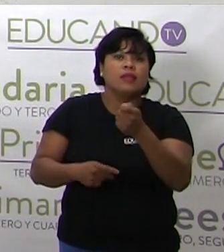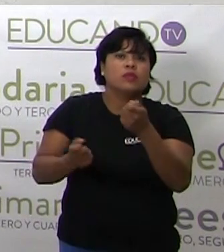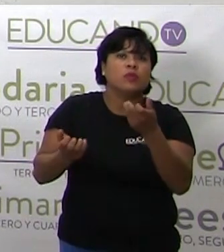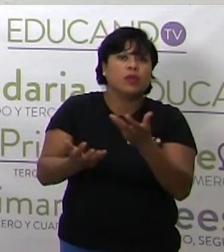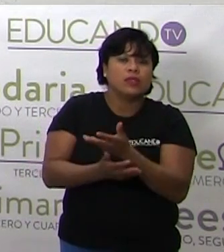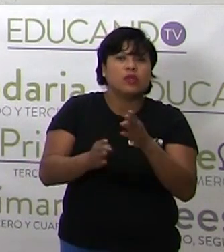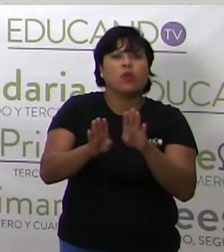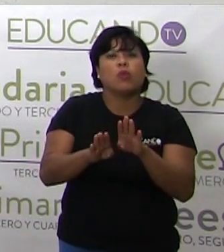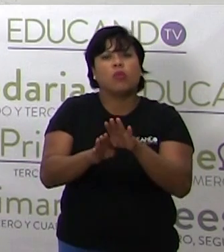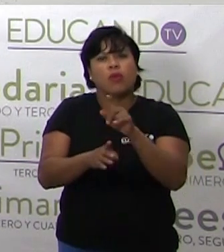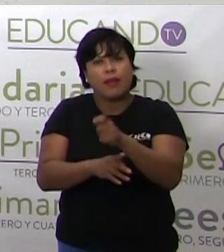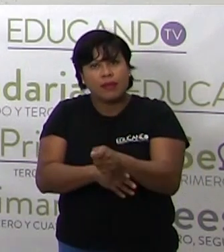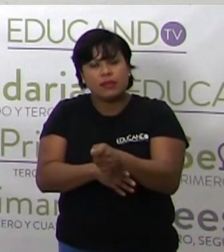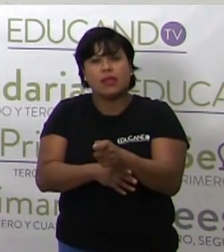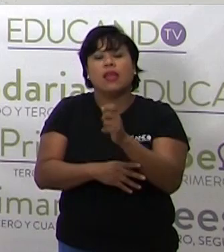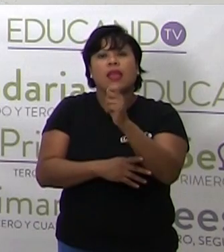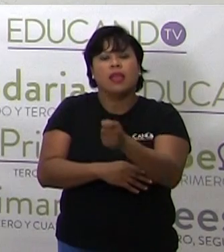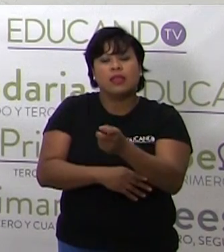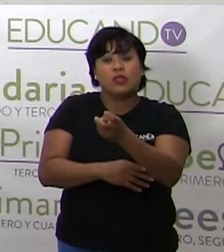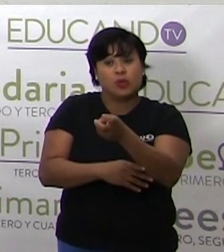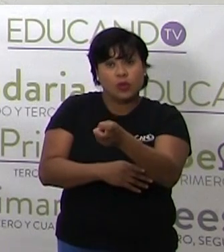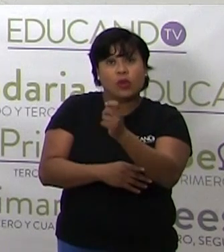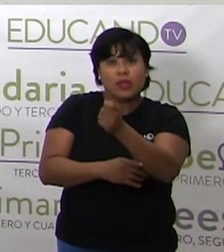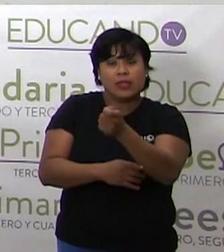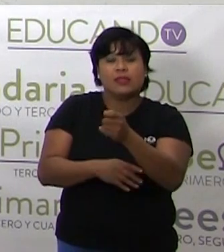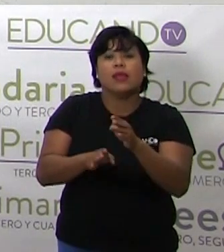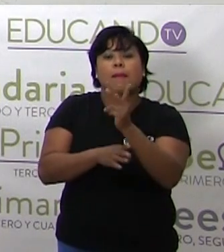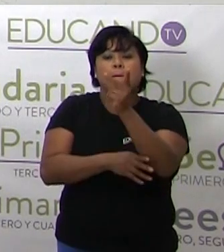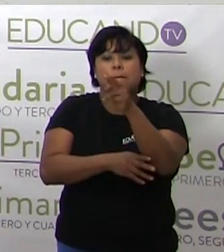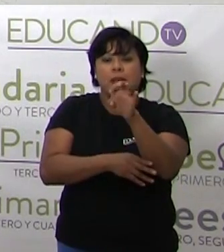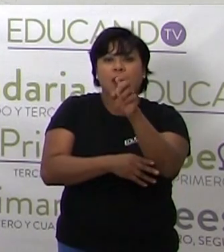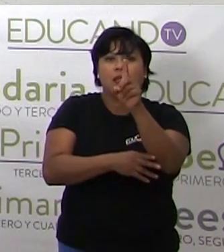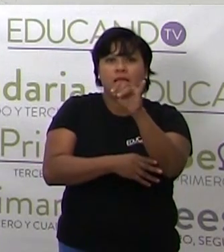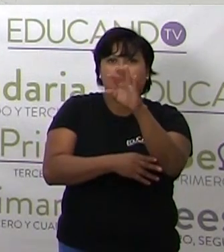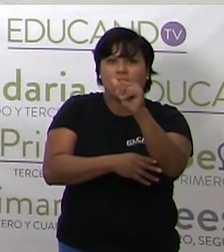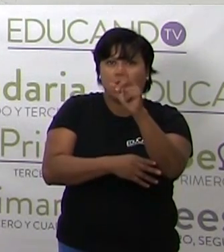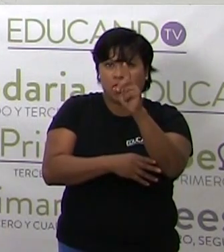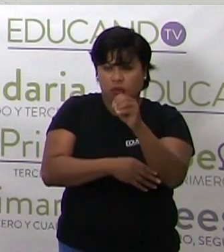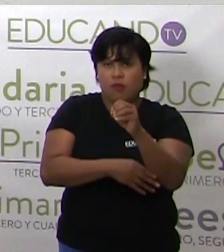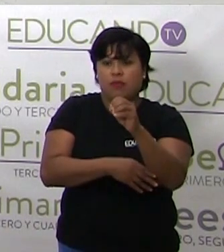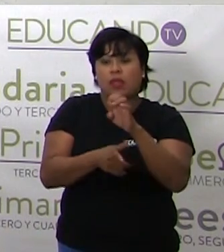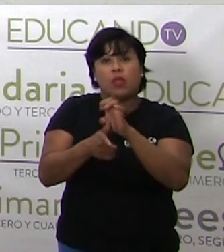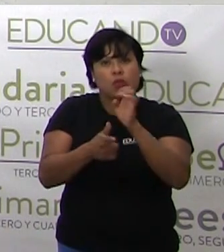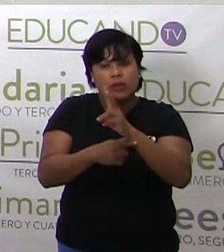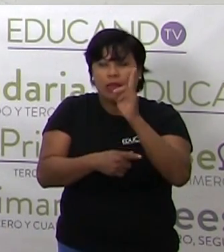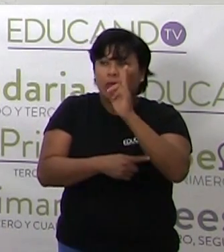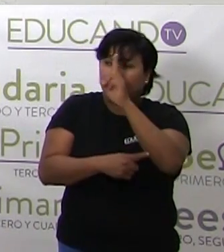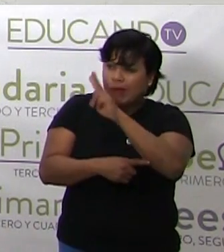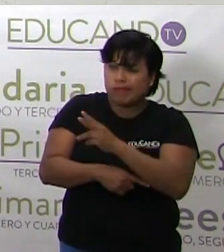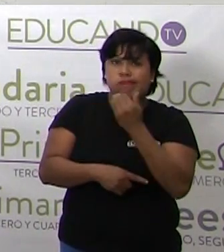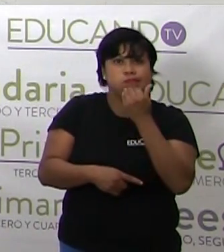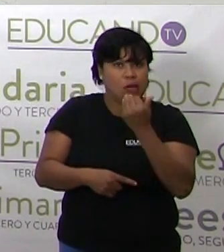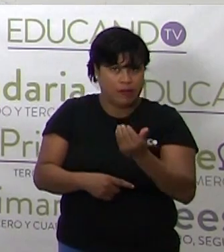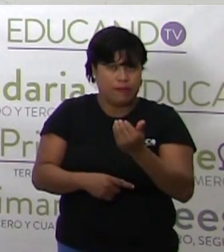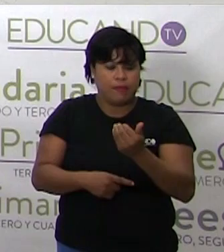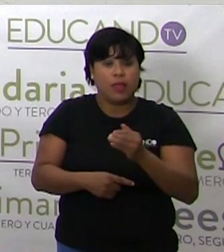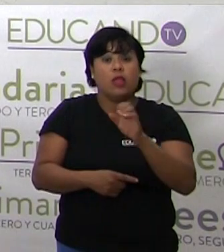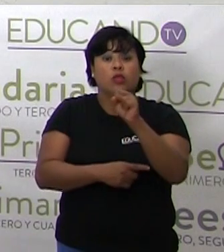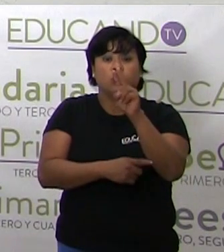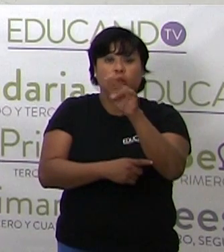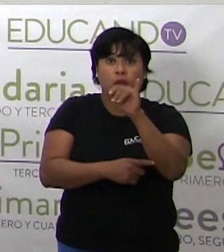hacen o cómo eran, eso es el predicado. Entonces, fíjense muy bien. El